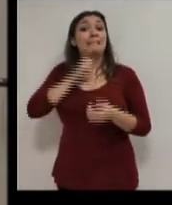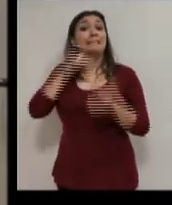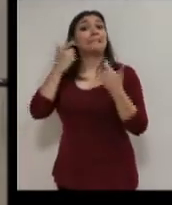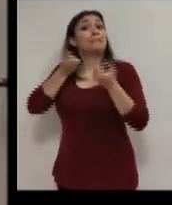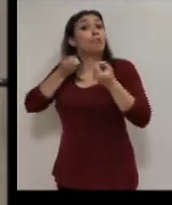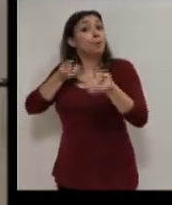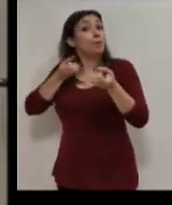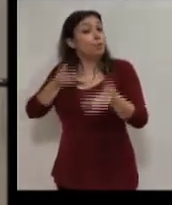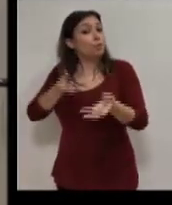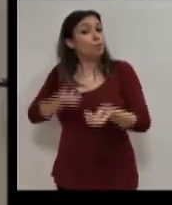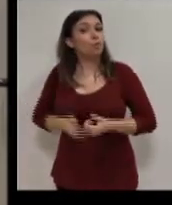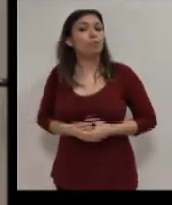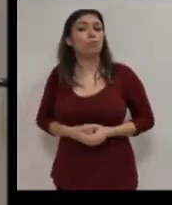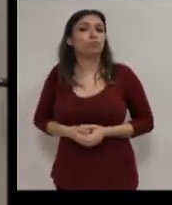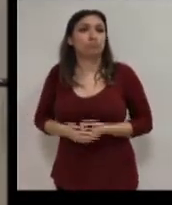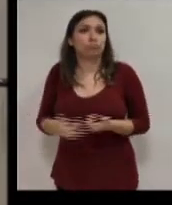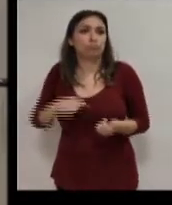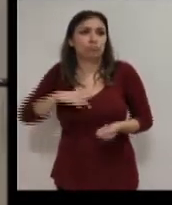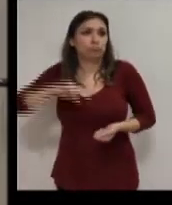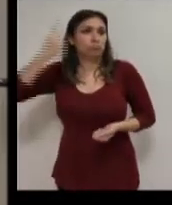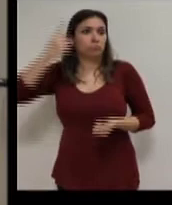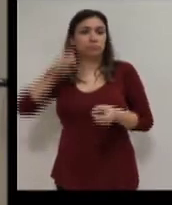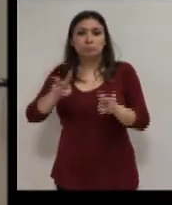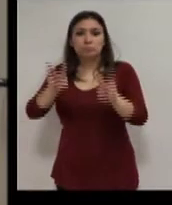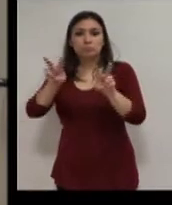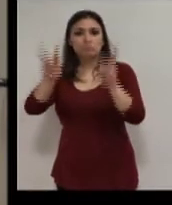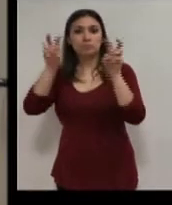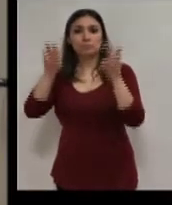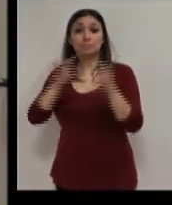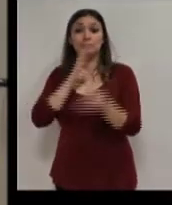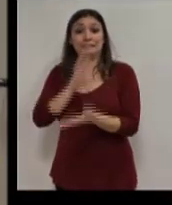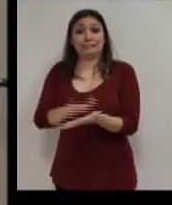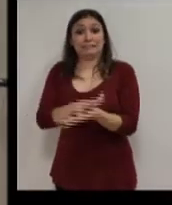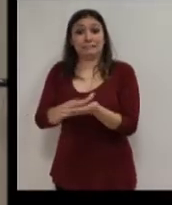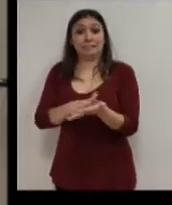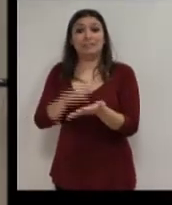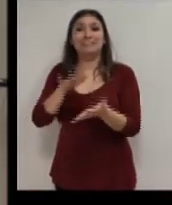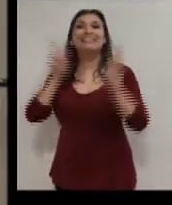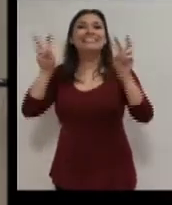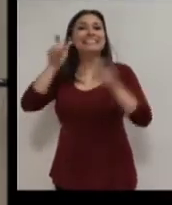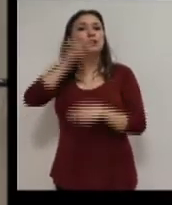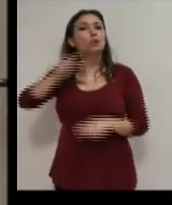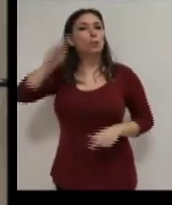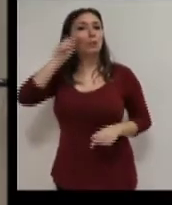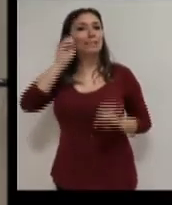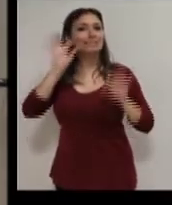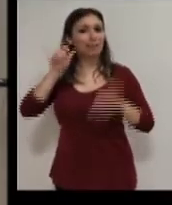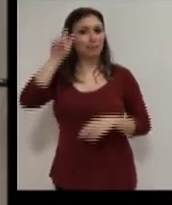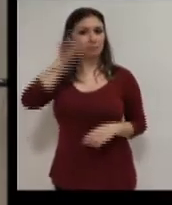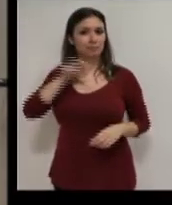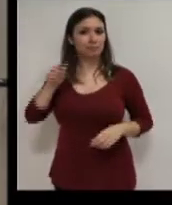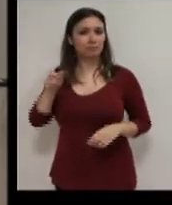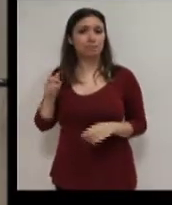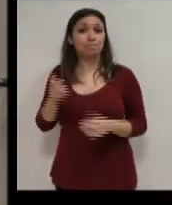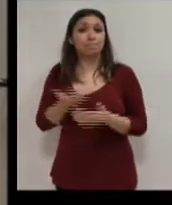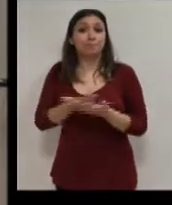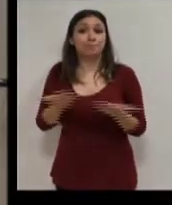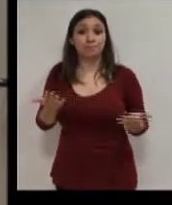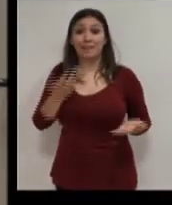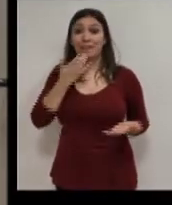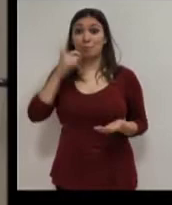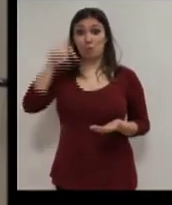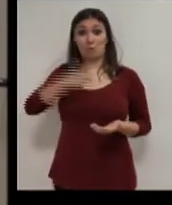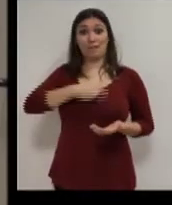Bueno, dentro de la información, quizás la primera cuestión en la que podemos recabar cuando estamos hablando de turistas es